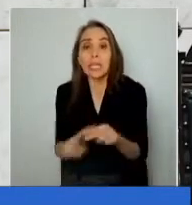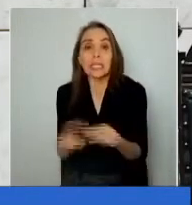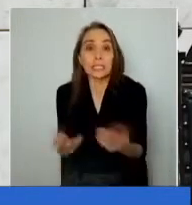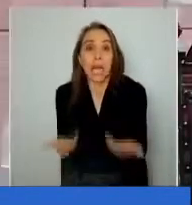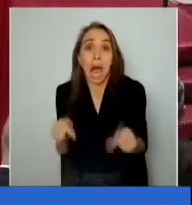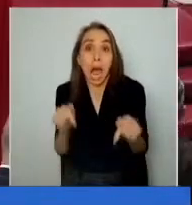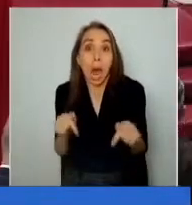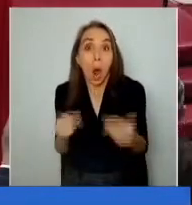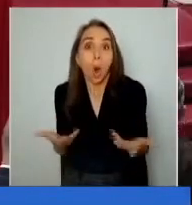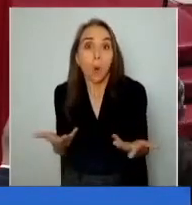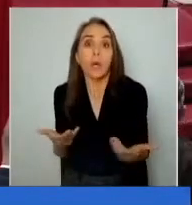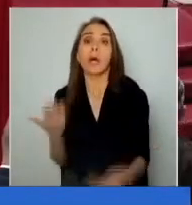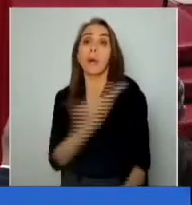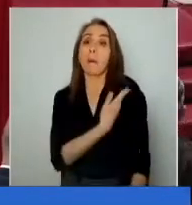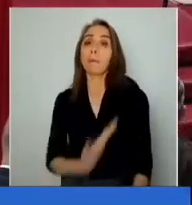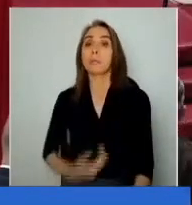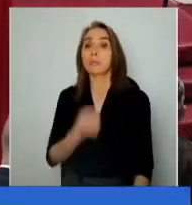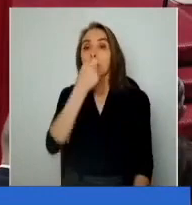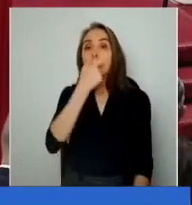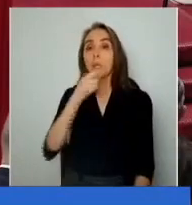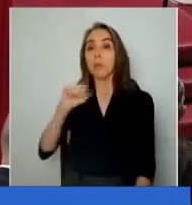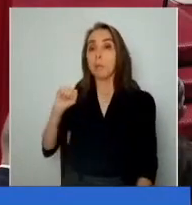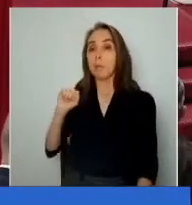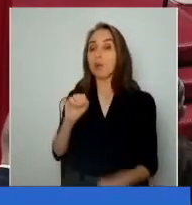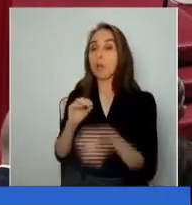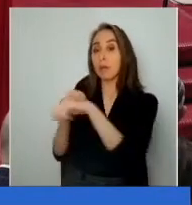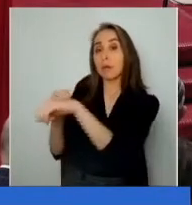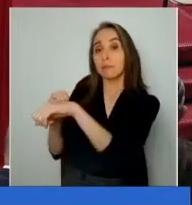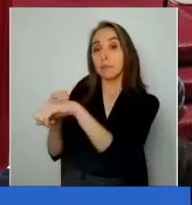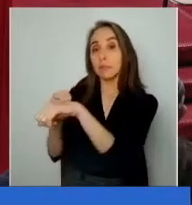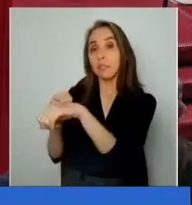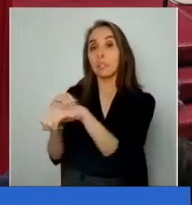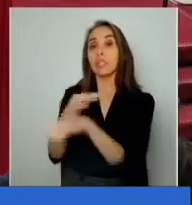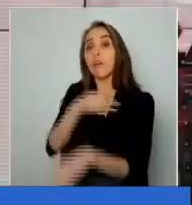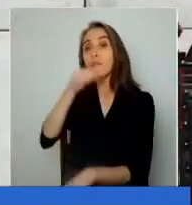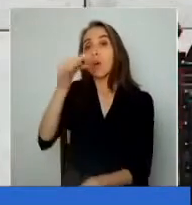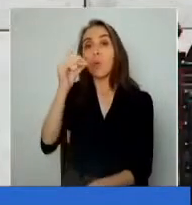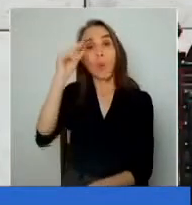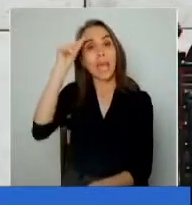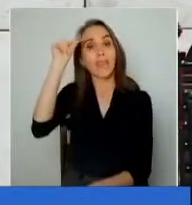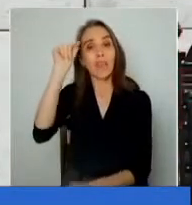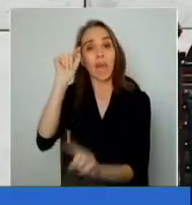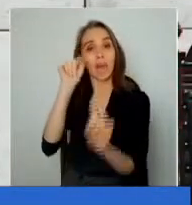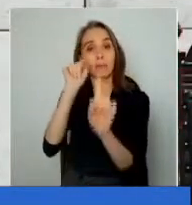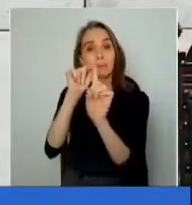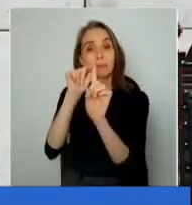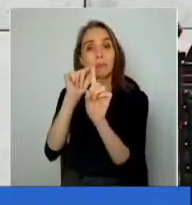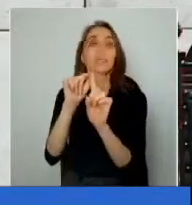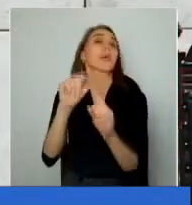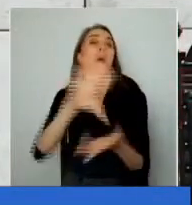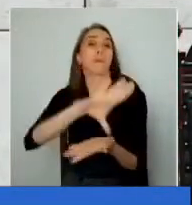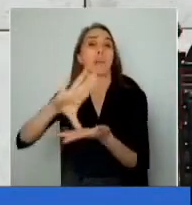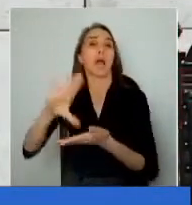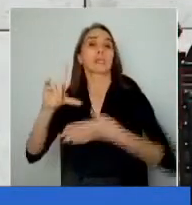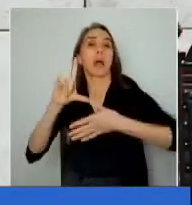aquí presidente boric si me permite le tengo una idea concreta América Latina requiere un